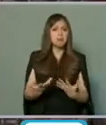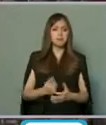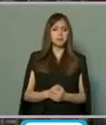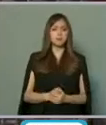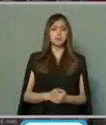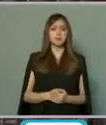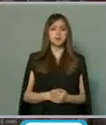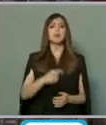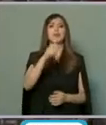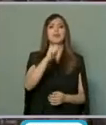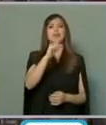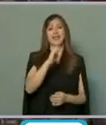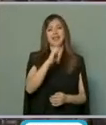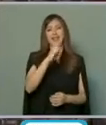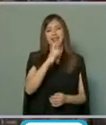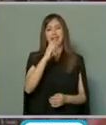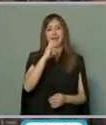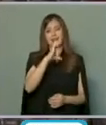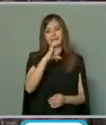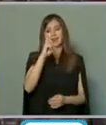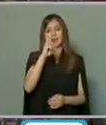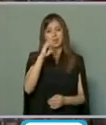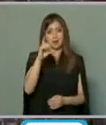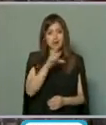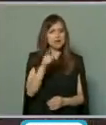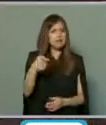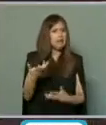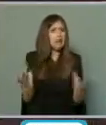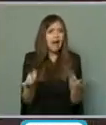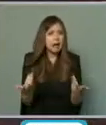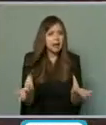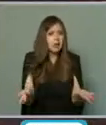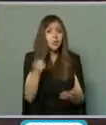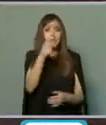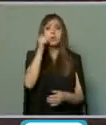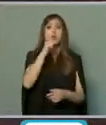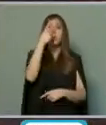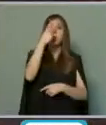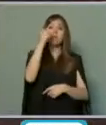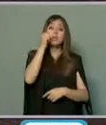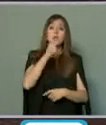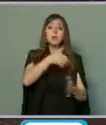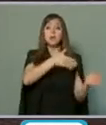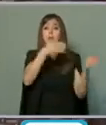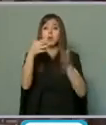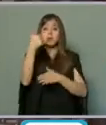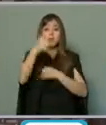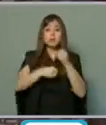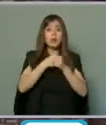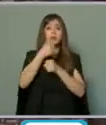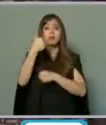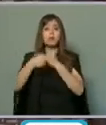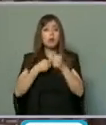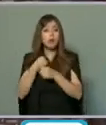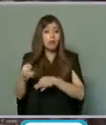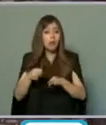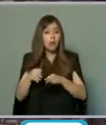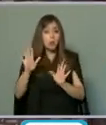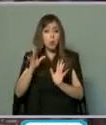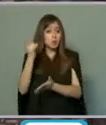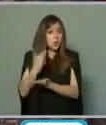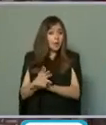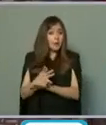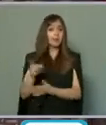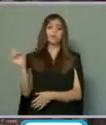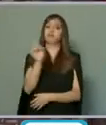parecería que no hacemos tanto, pero sí hacemos. Cada 3 años tienen chamba, pues Exacto. No, la verdad es claro que no, la verdad es que no. La Ciudad de México, igual que otros estados